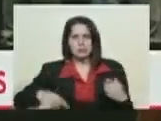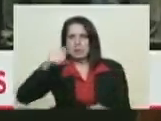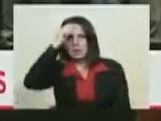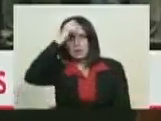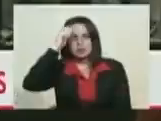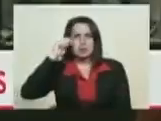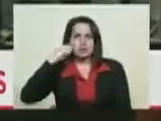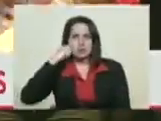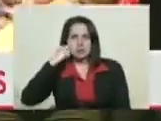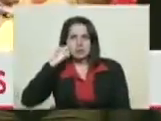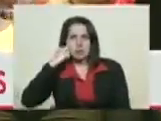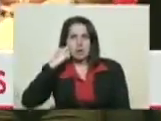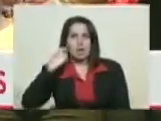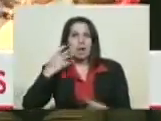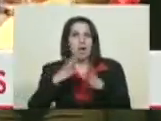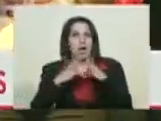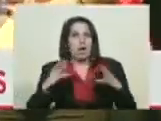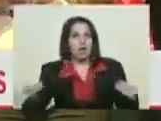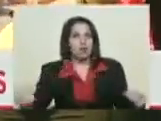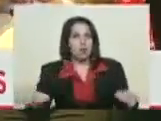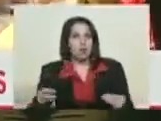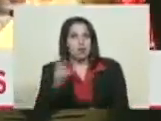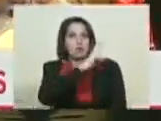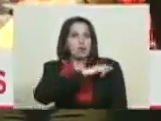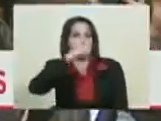Lucena, a todas las rectoras,